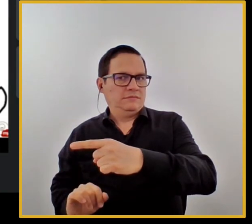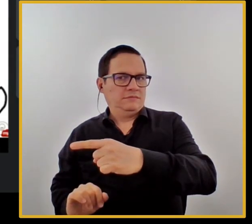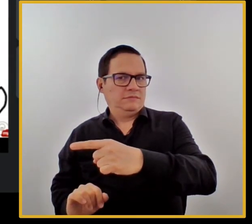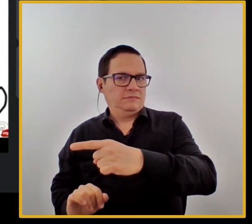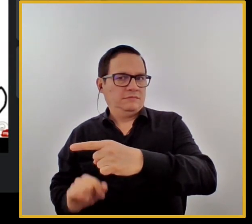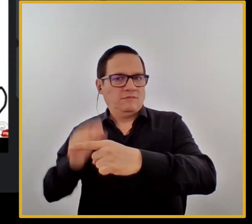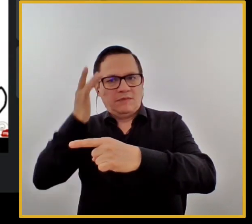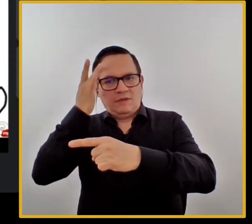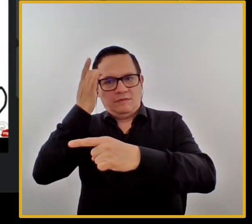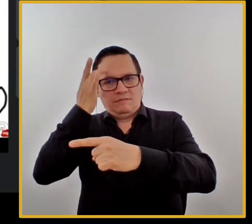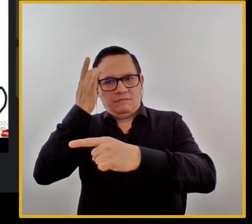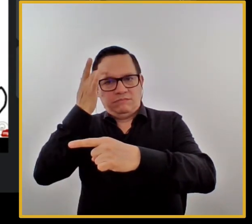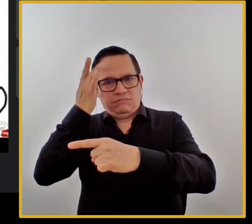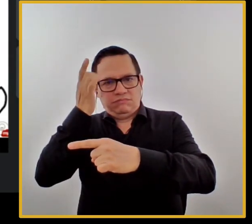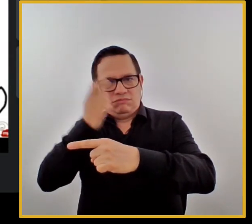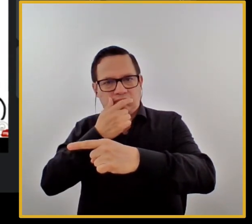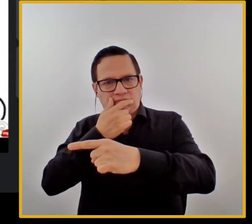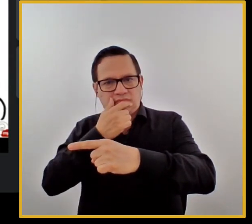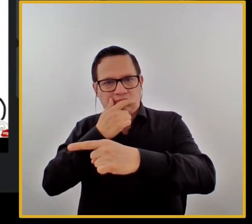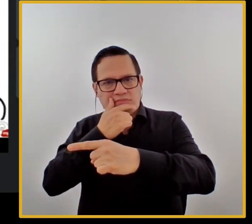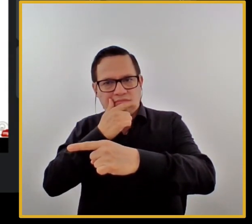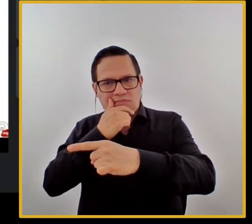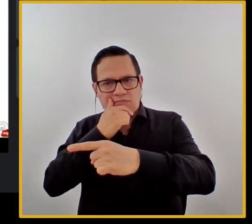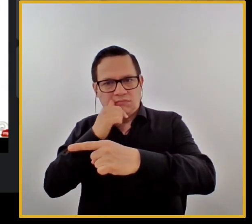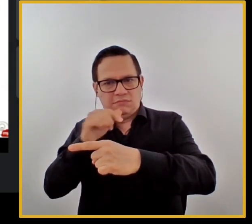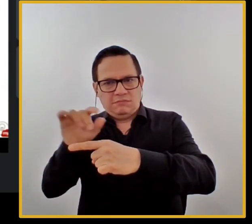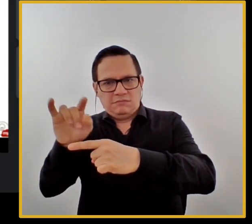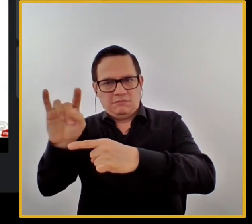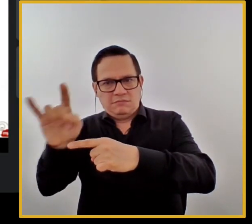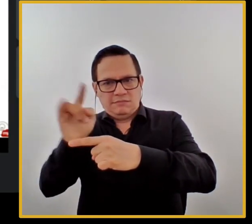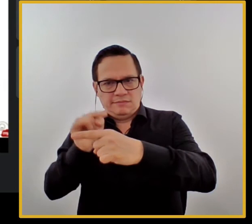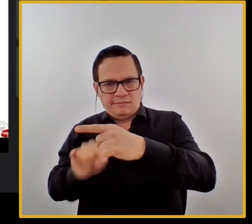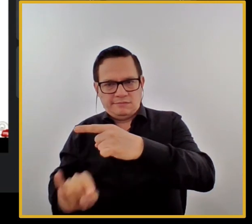Pero la U, ¿por qué pasa para abajo, profe?